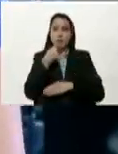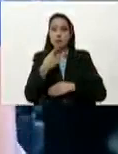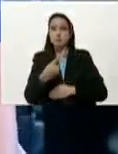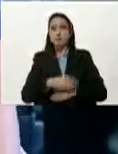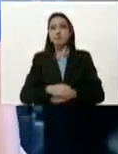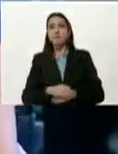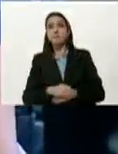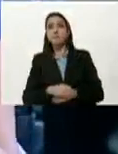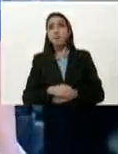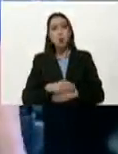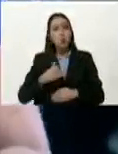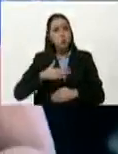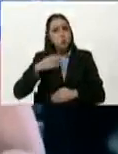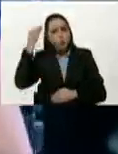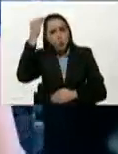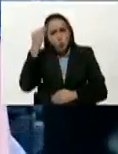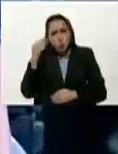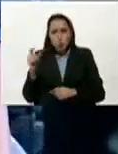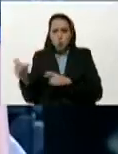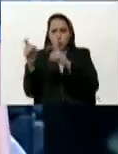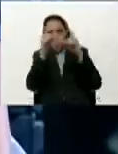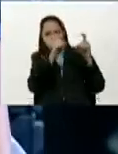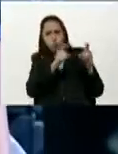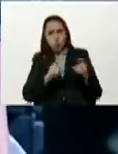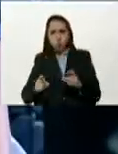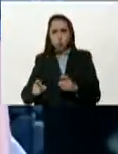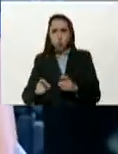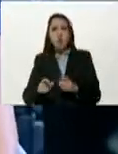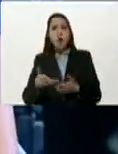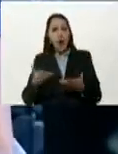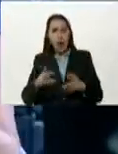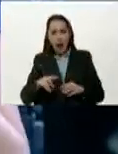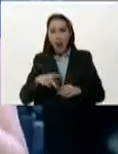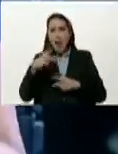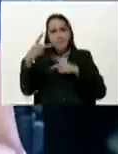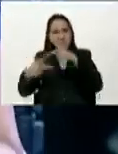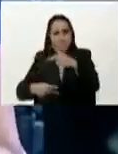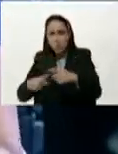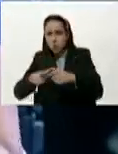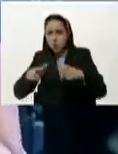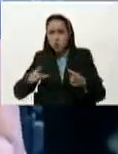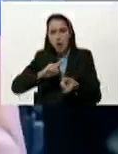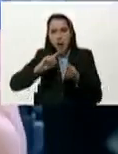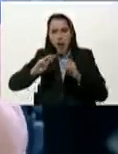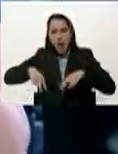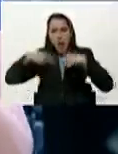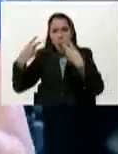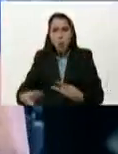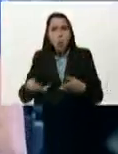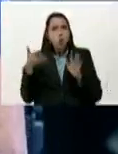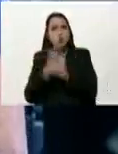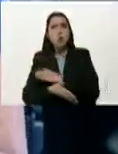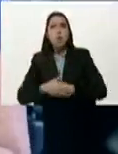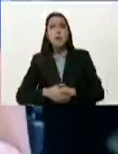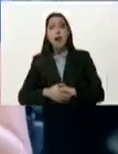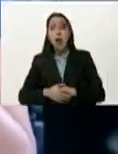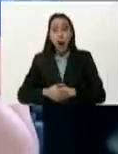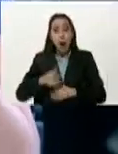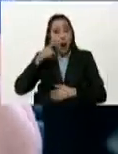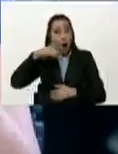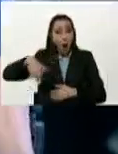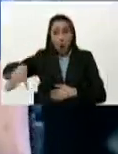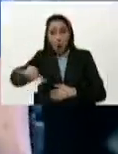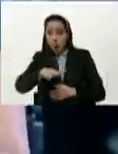pienso presidente que una de las enseñanzas que nos dejó este proceso es que el pueblo de venezuela ahorita es un pueblo más consciente